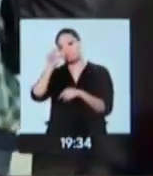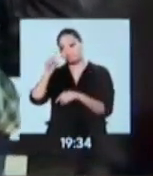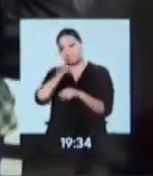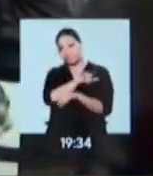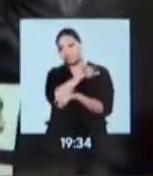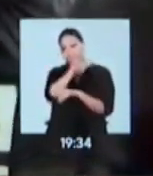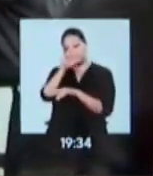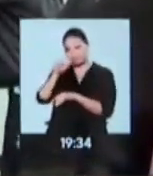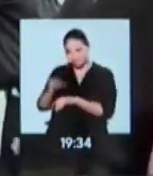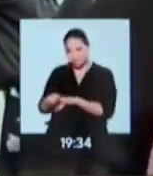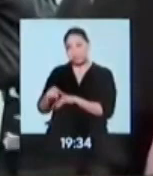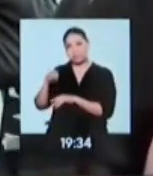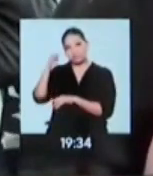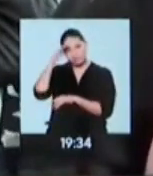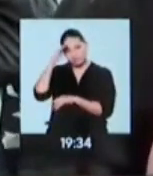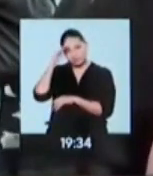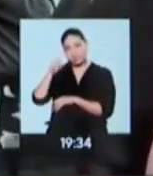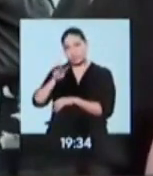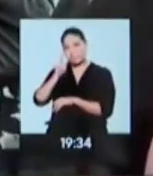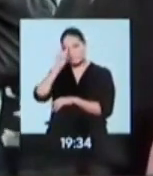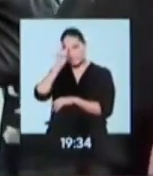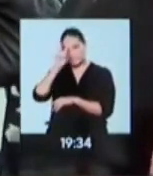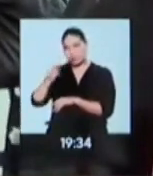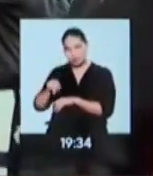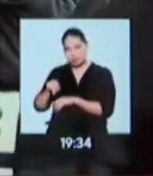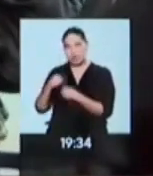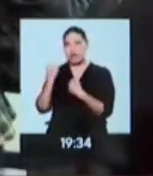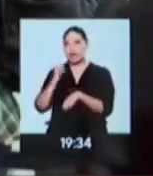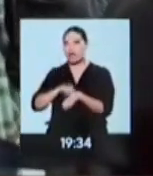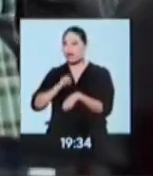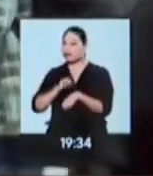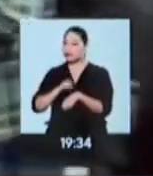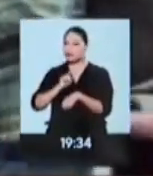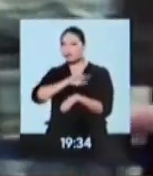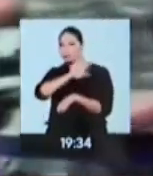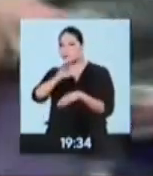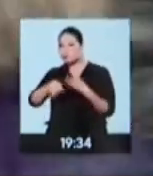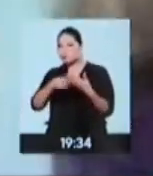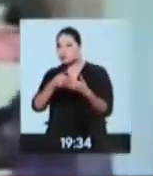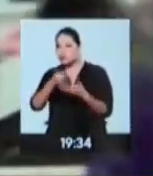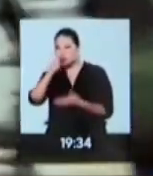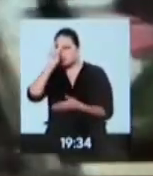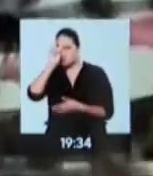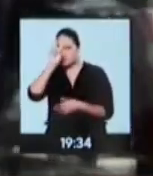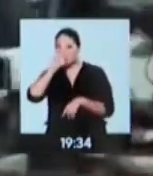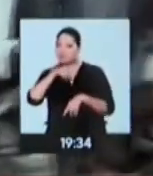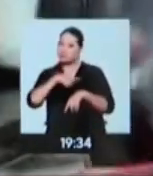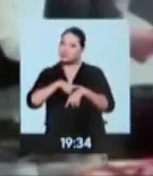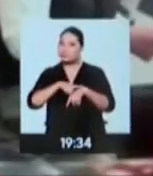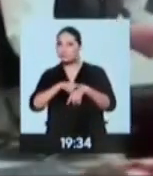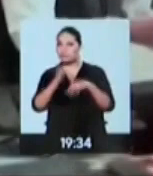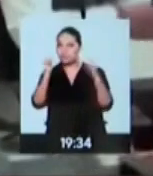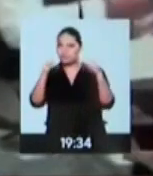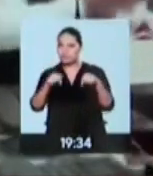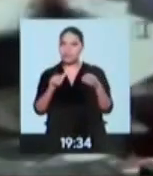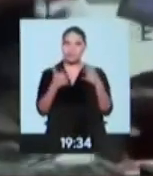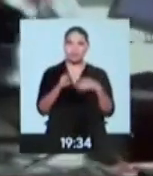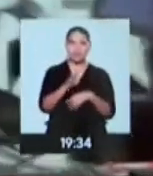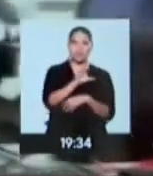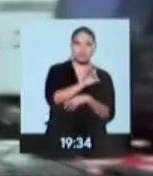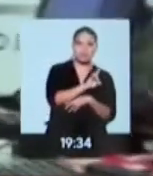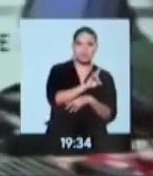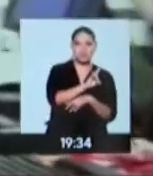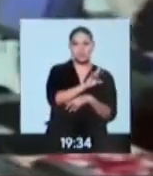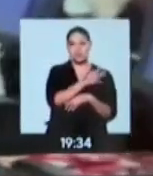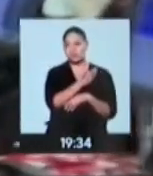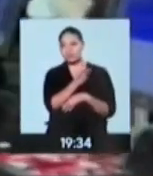de manera que la pena está expresada bajo estos argumentos, ¿no? Colusión, corrupción. Recordemos que la colusión